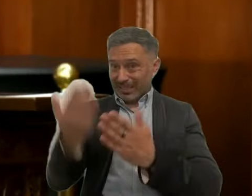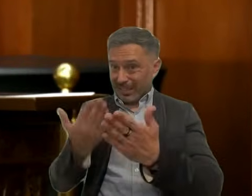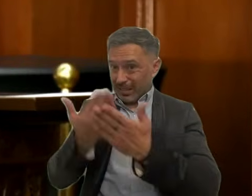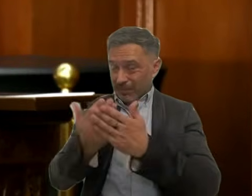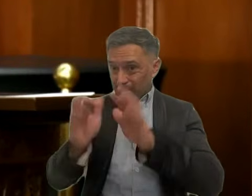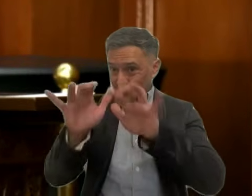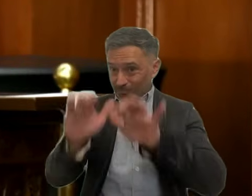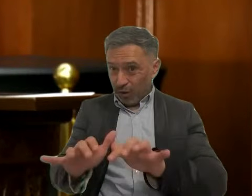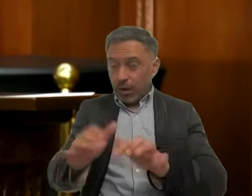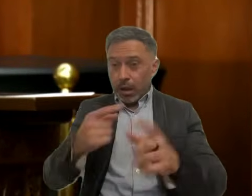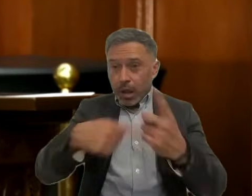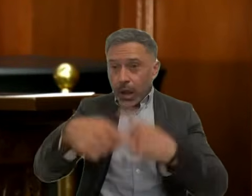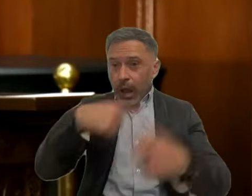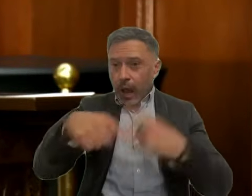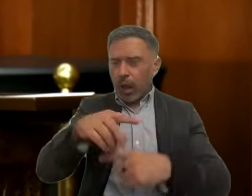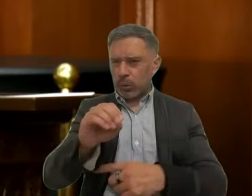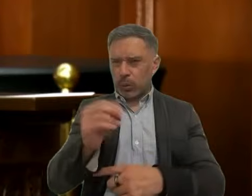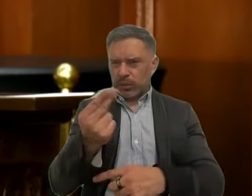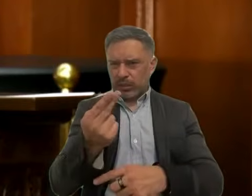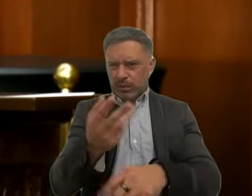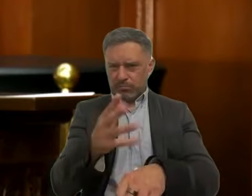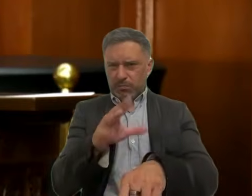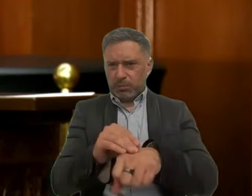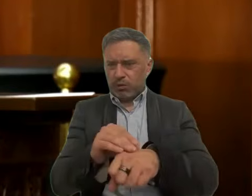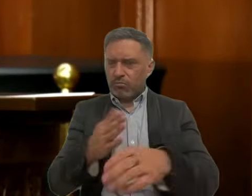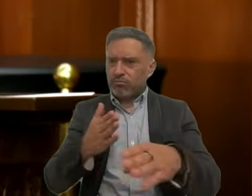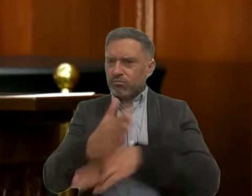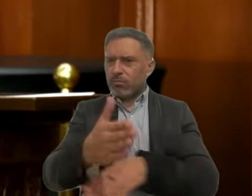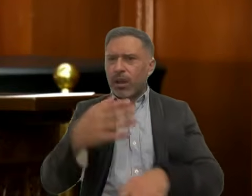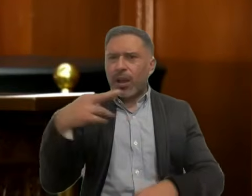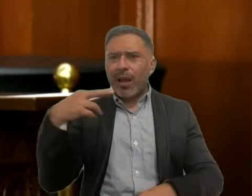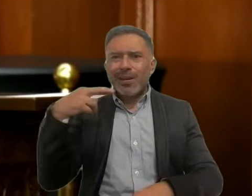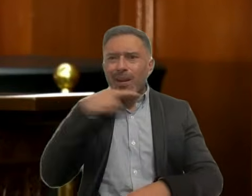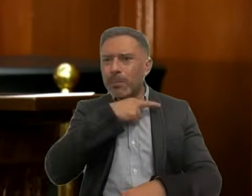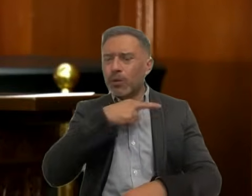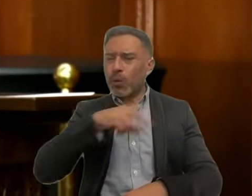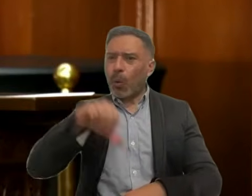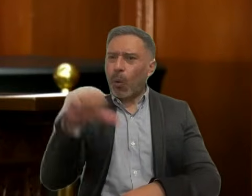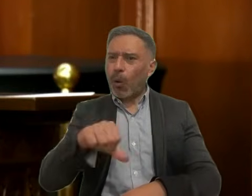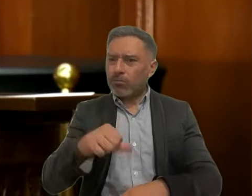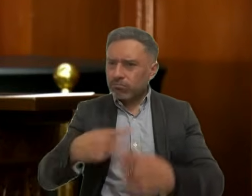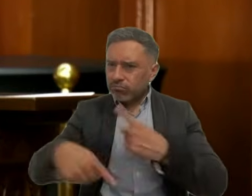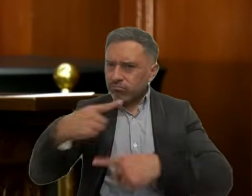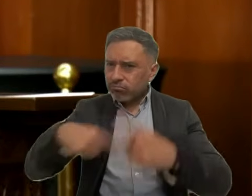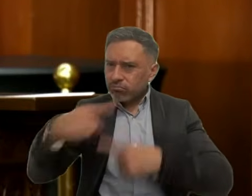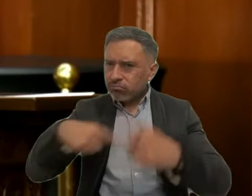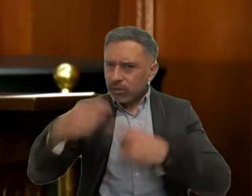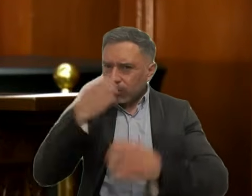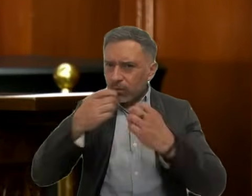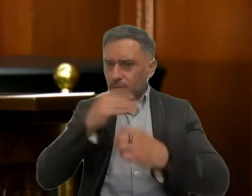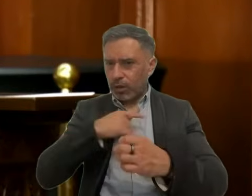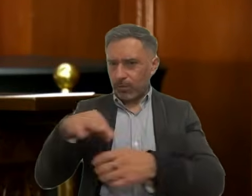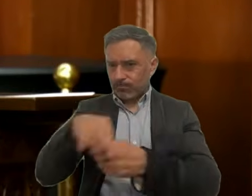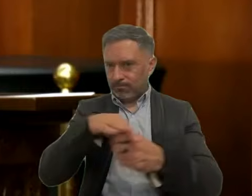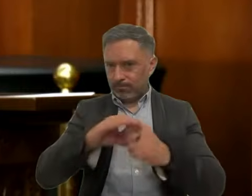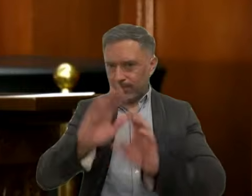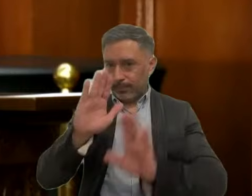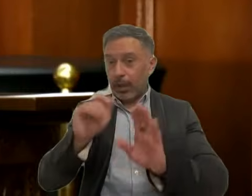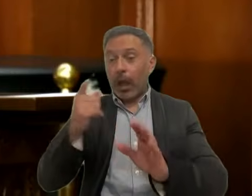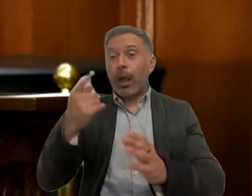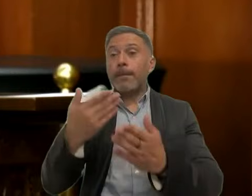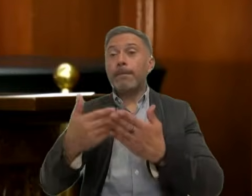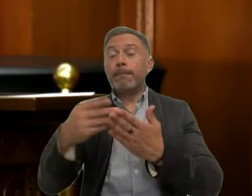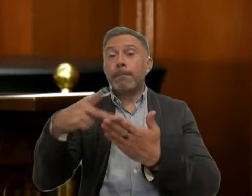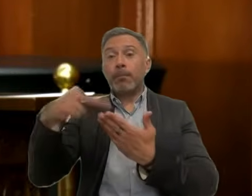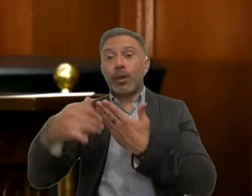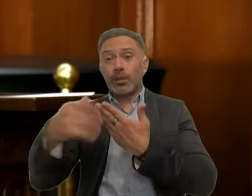para realizar de inmediato su análisis y resolver lo procedente. Anexamos el proyecto de decreto